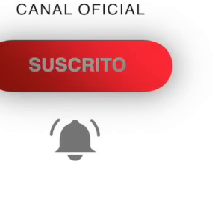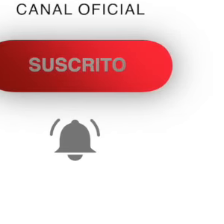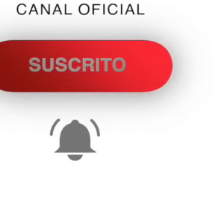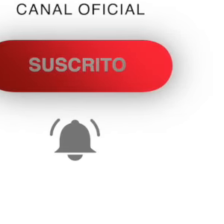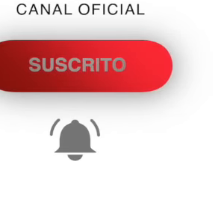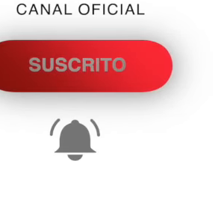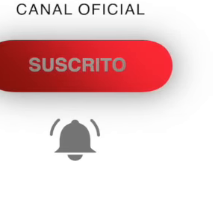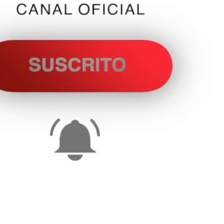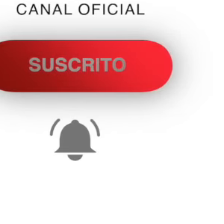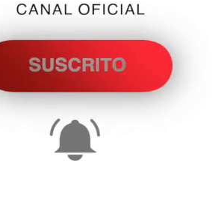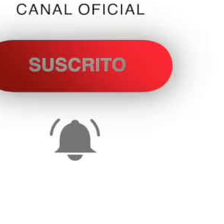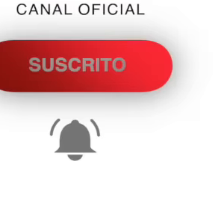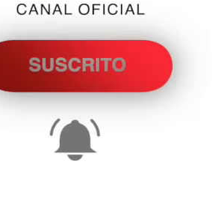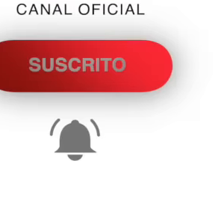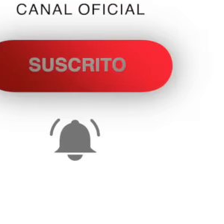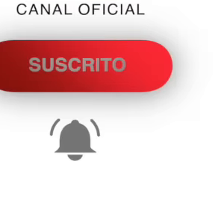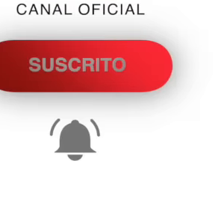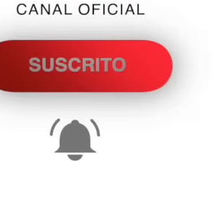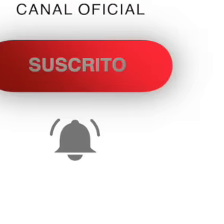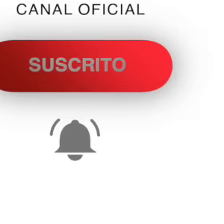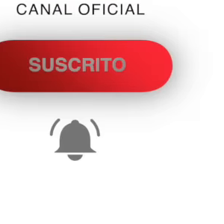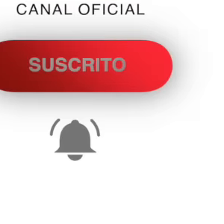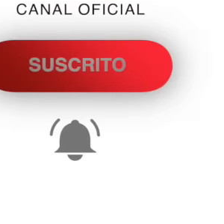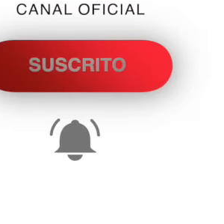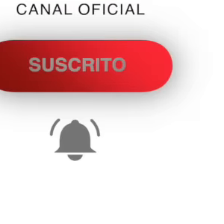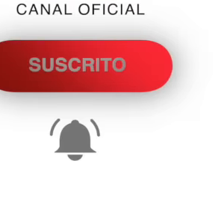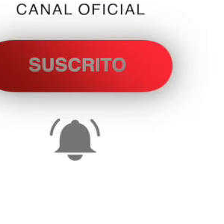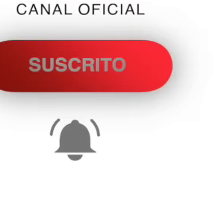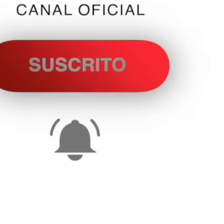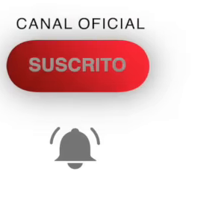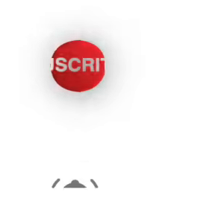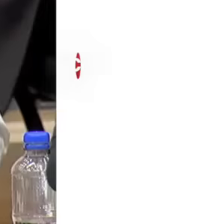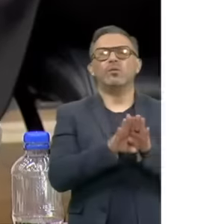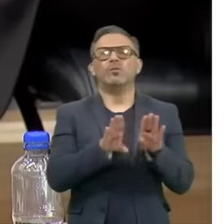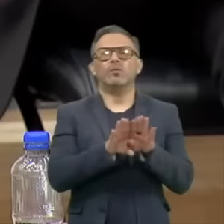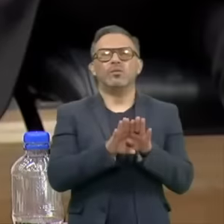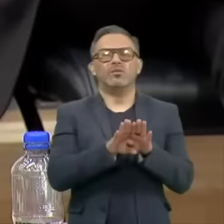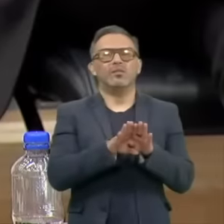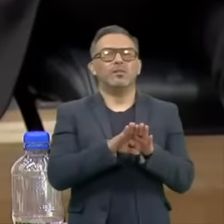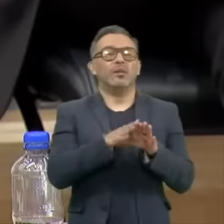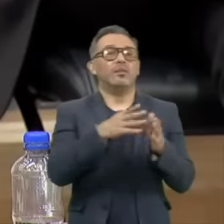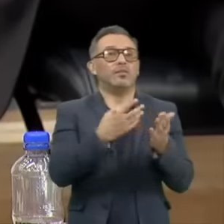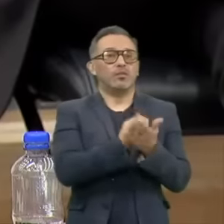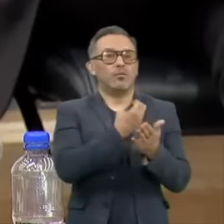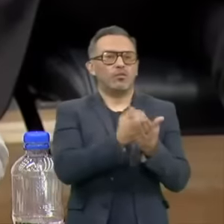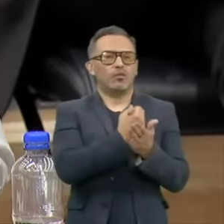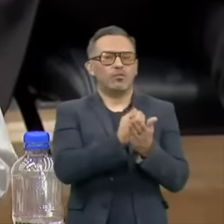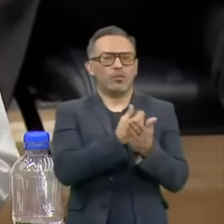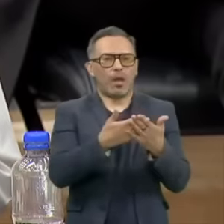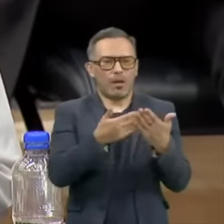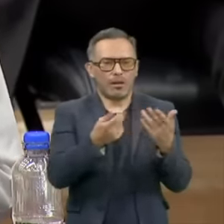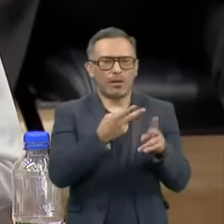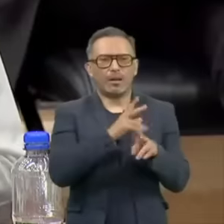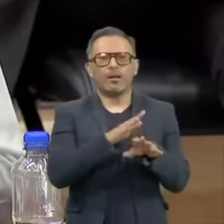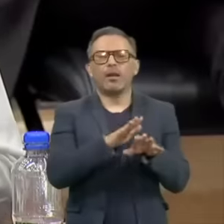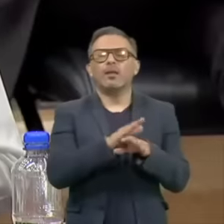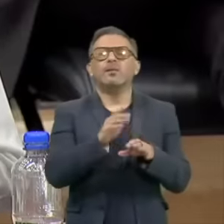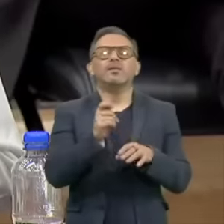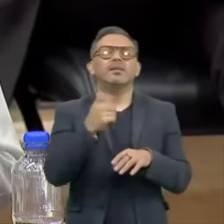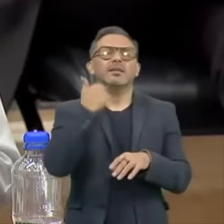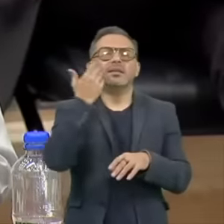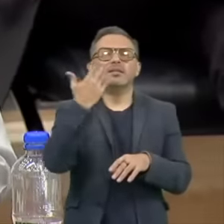Se plantea que estamos eludiendo y que hay un trasvase de triunfos ahora. Yo quisiera saber de los